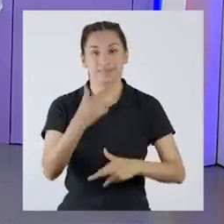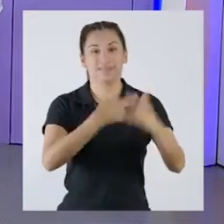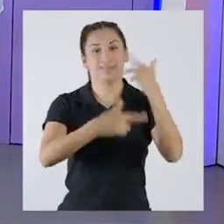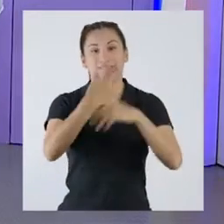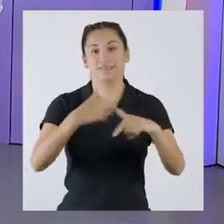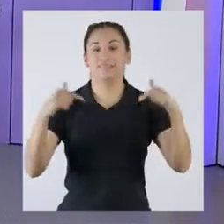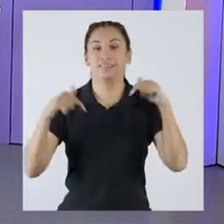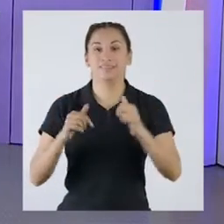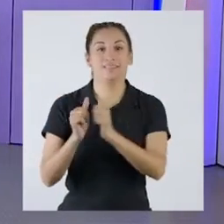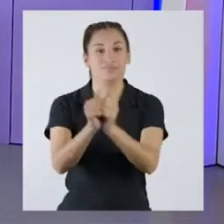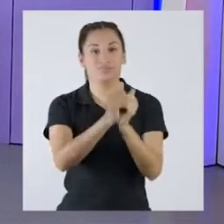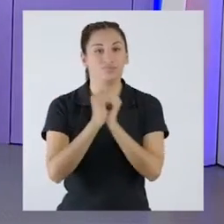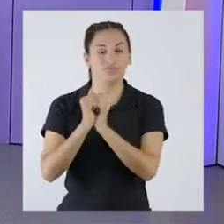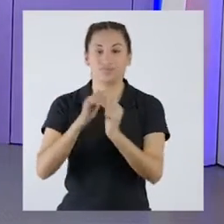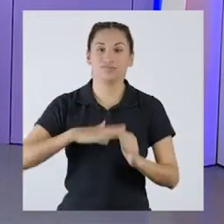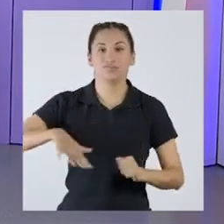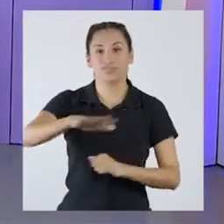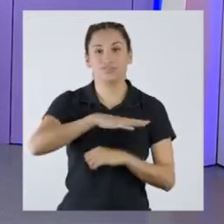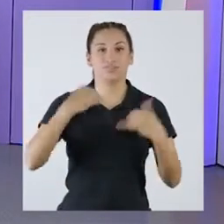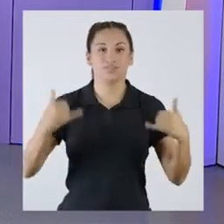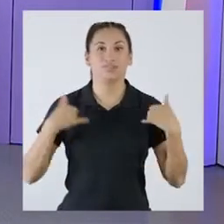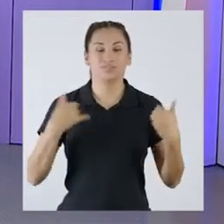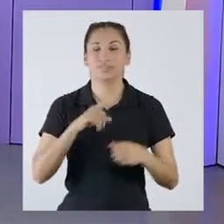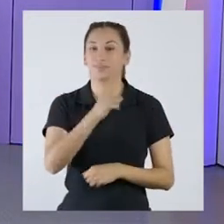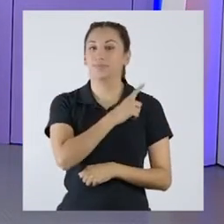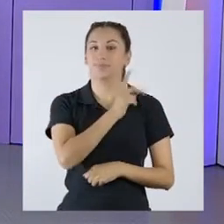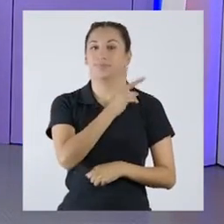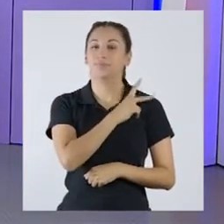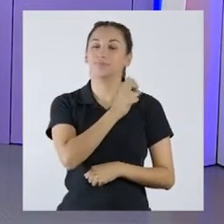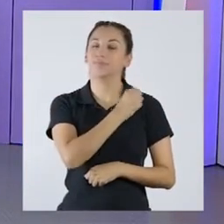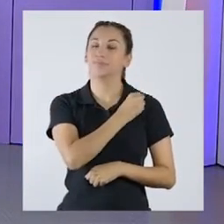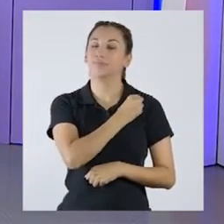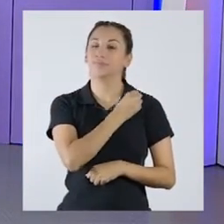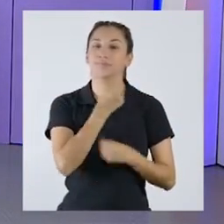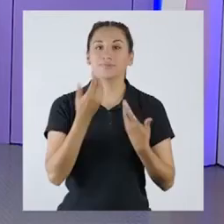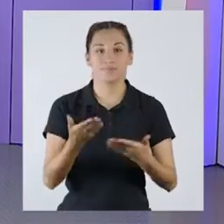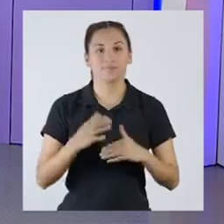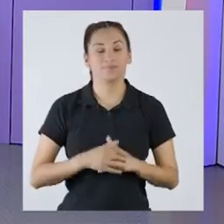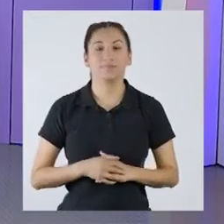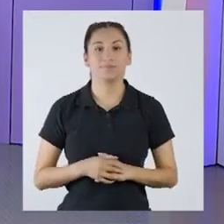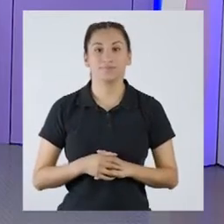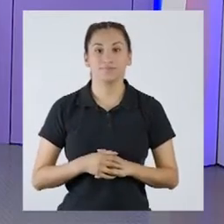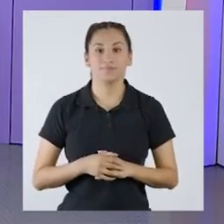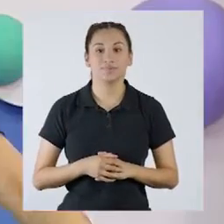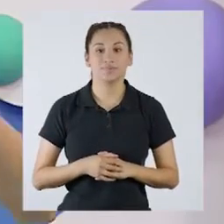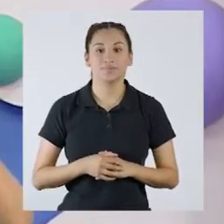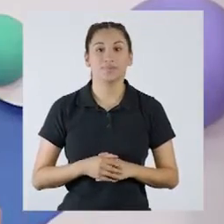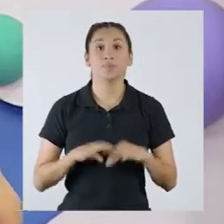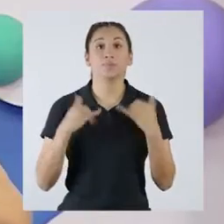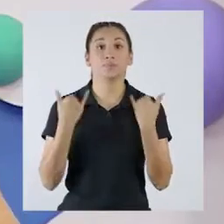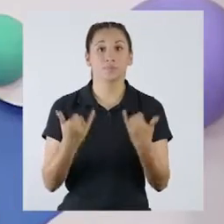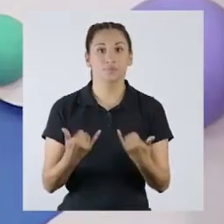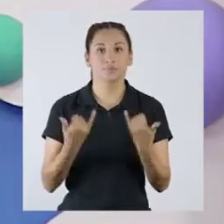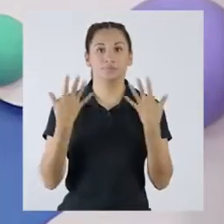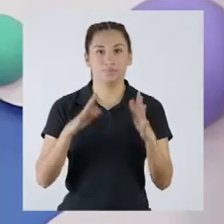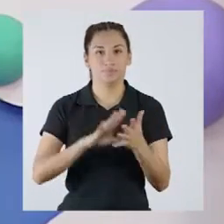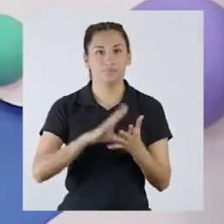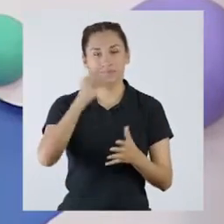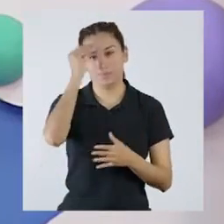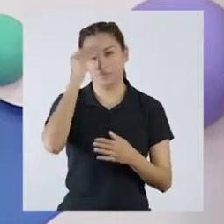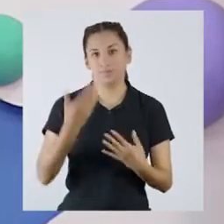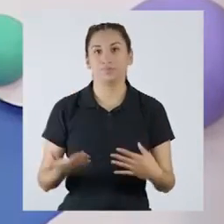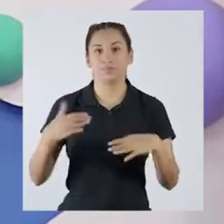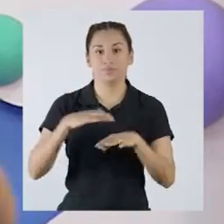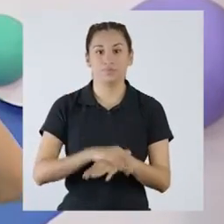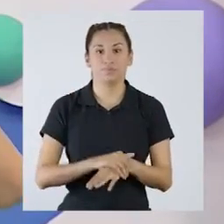Estamos nuevamente juntas y juntos, chicas y chicos de primero y segundo de secundaria. Hoy estamos